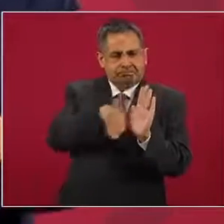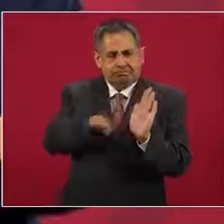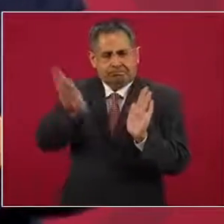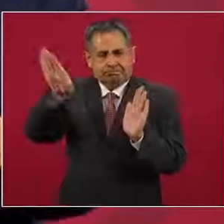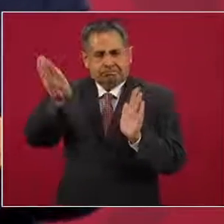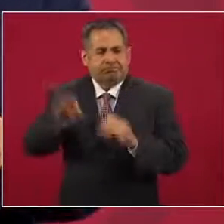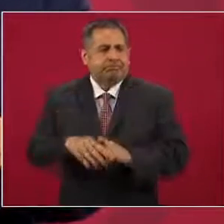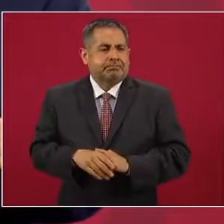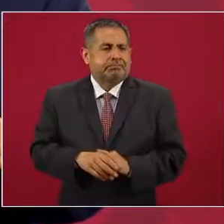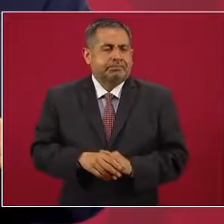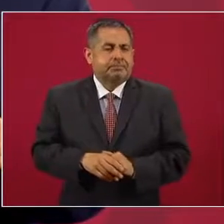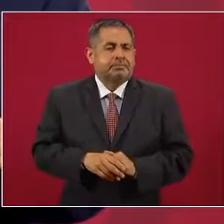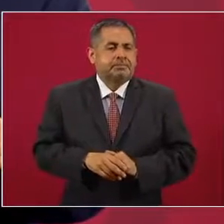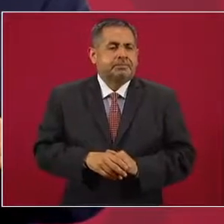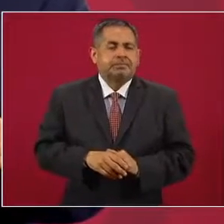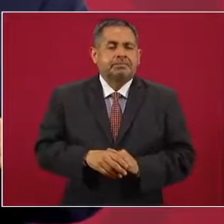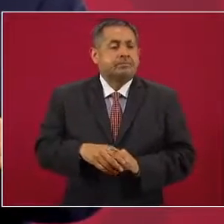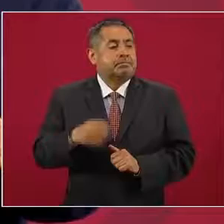expertos que